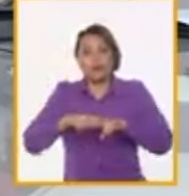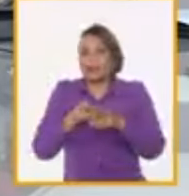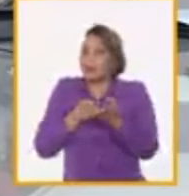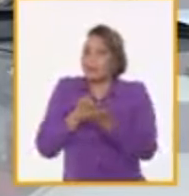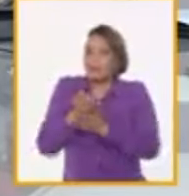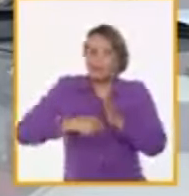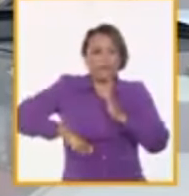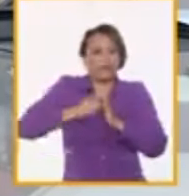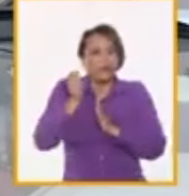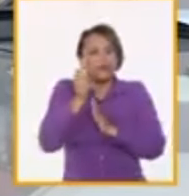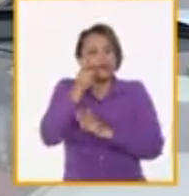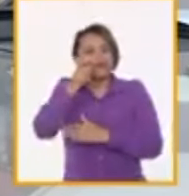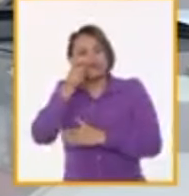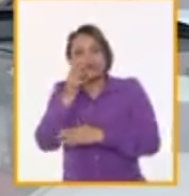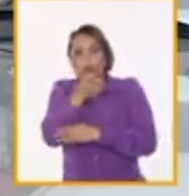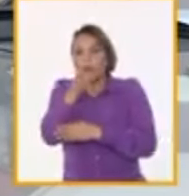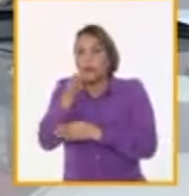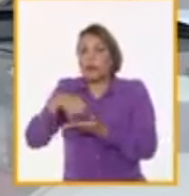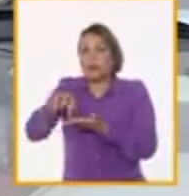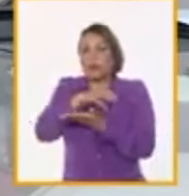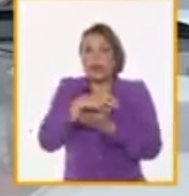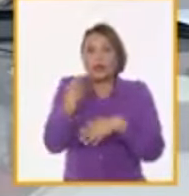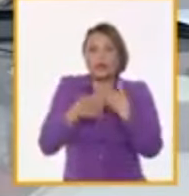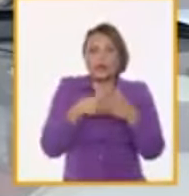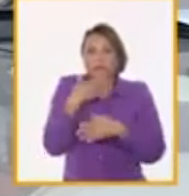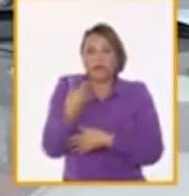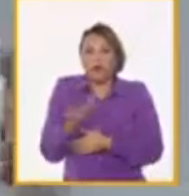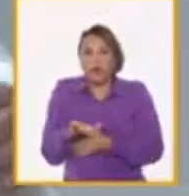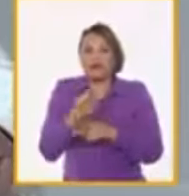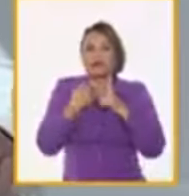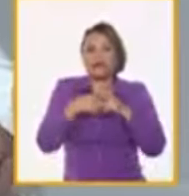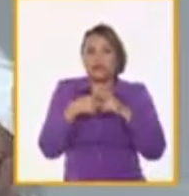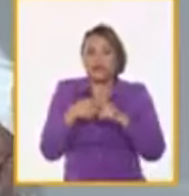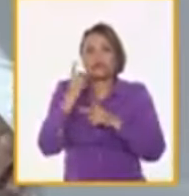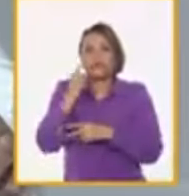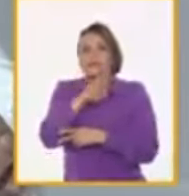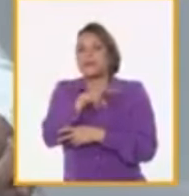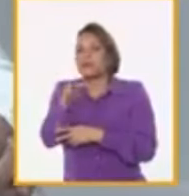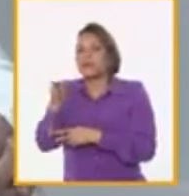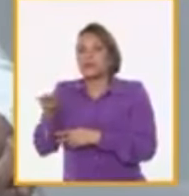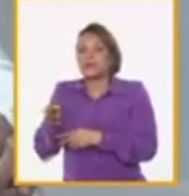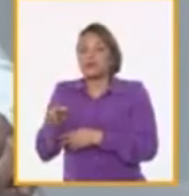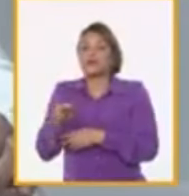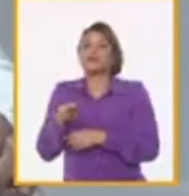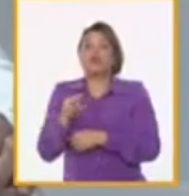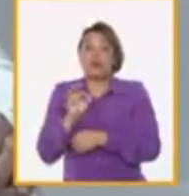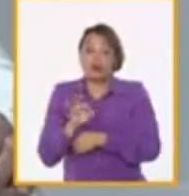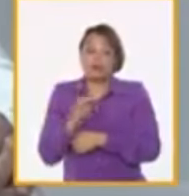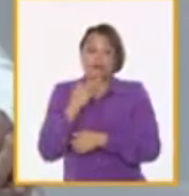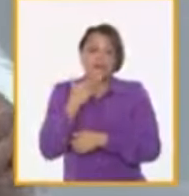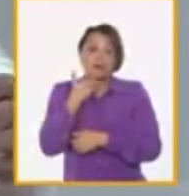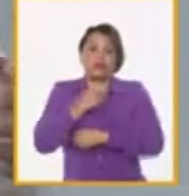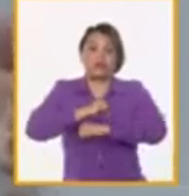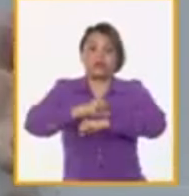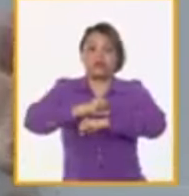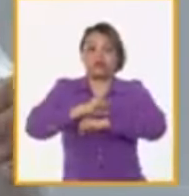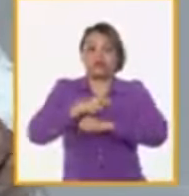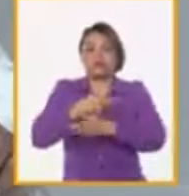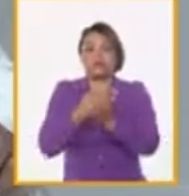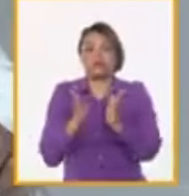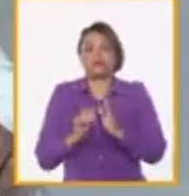permanentemente recorriendo los lugares y viendo qué otra cosa se puede hacer para mejorar el abasto. En el